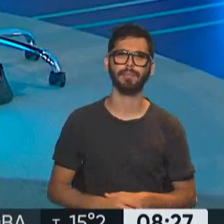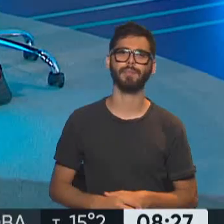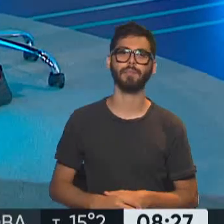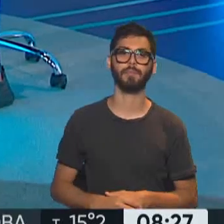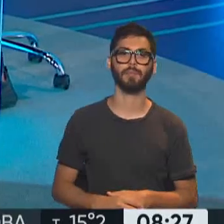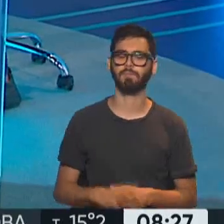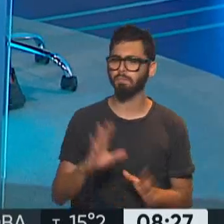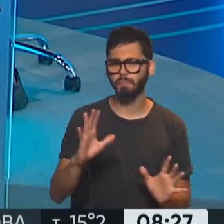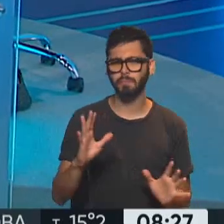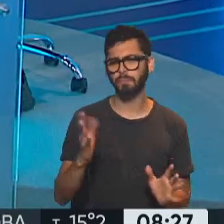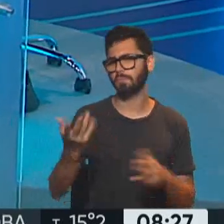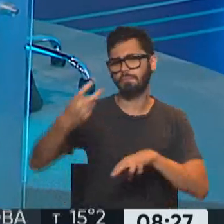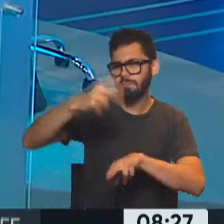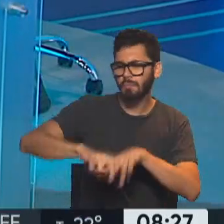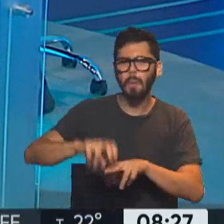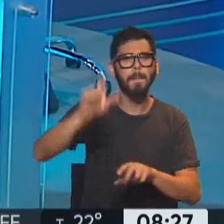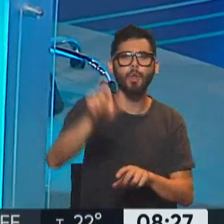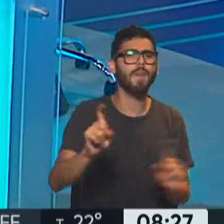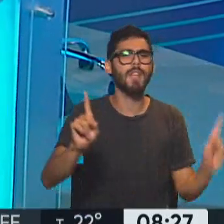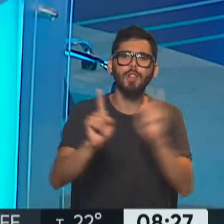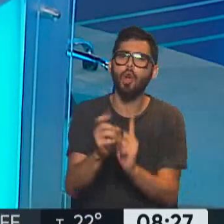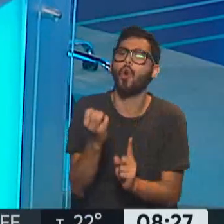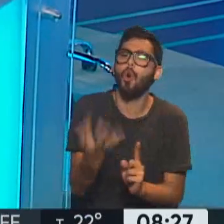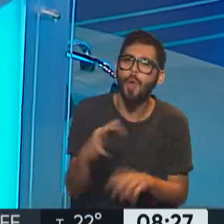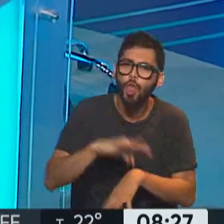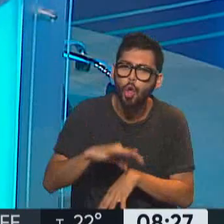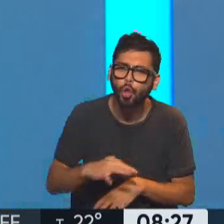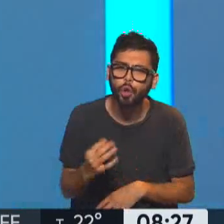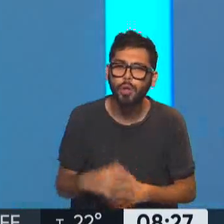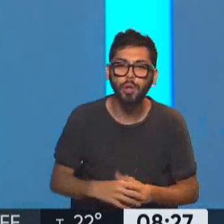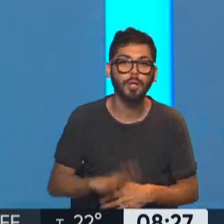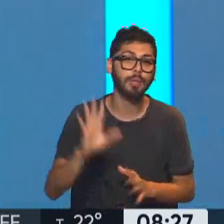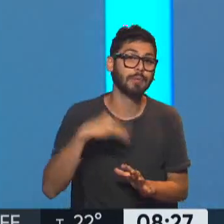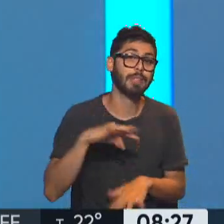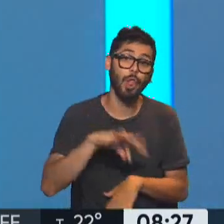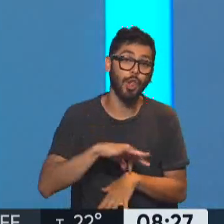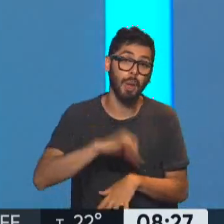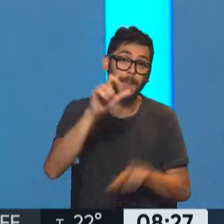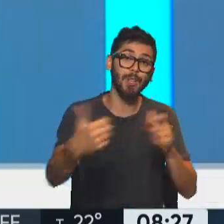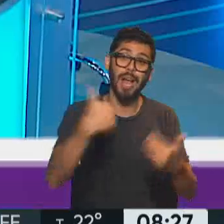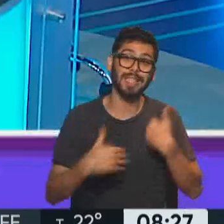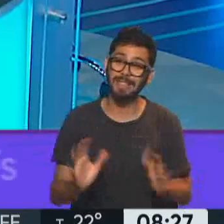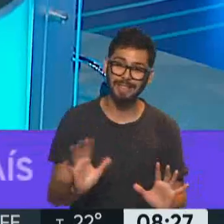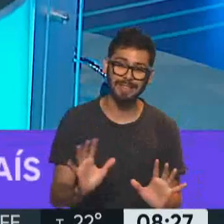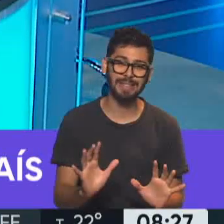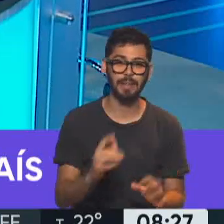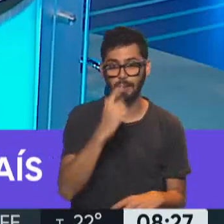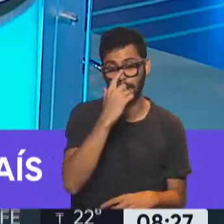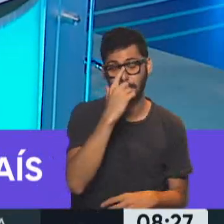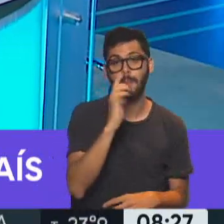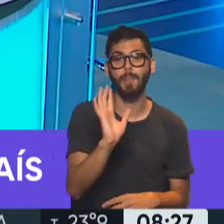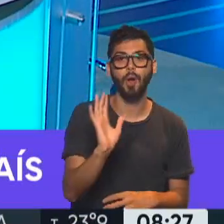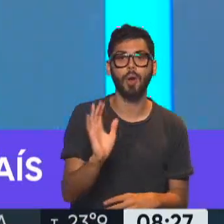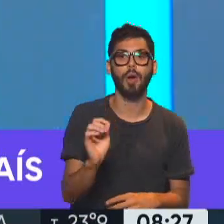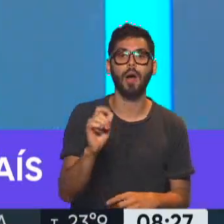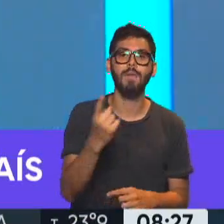tendría? Se sienta alguien en tu consultorio y te dice, ¿cómo estamos, doctor? Bueno, primero no soy médico, no atiendo Sí, pacientes, sí. Pero bueno,